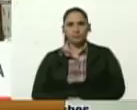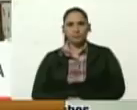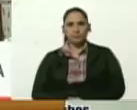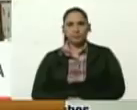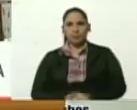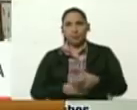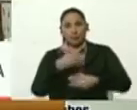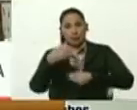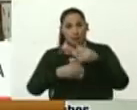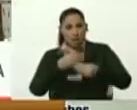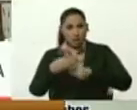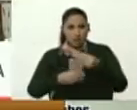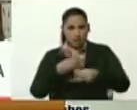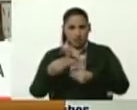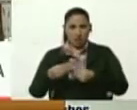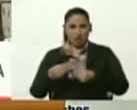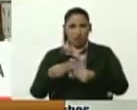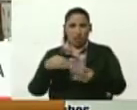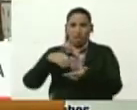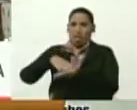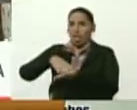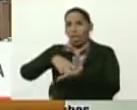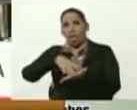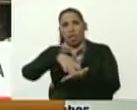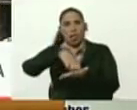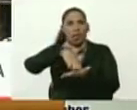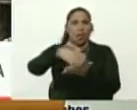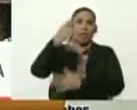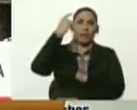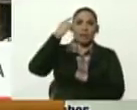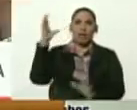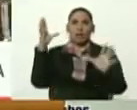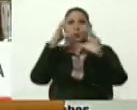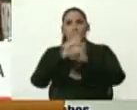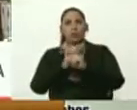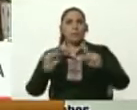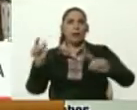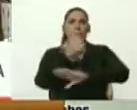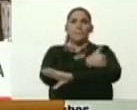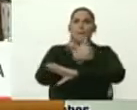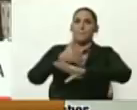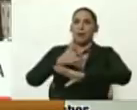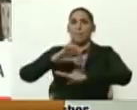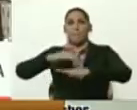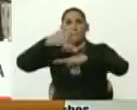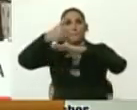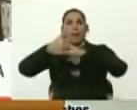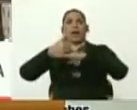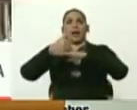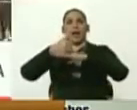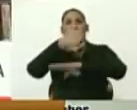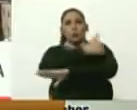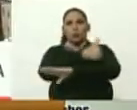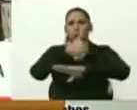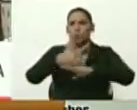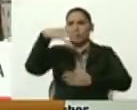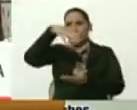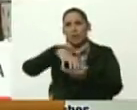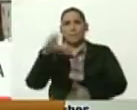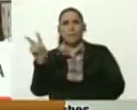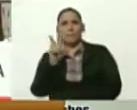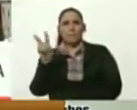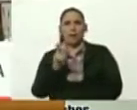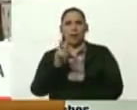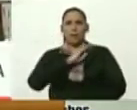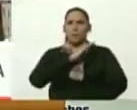haciendo un acto de arrastrarse día y noche para que las autoridades, las máximas autoridades del Estado venezolano, de los poderes públicos